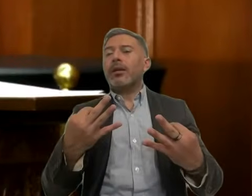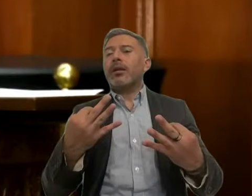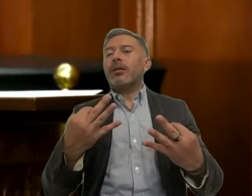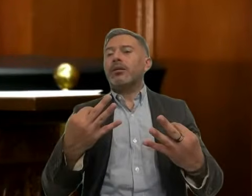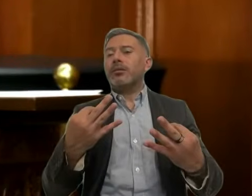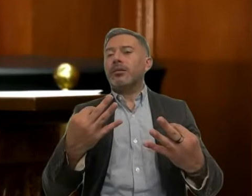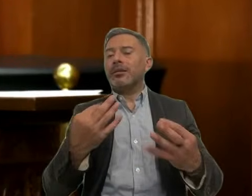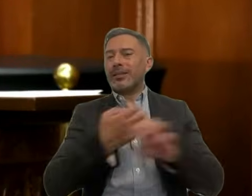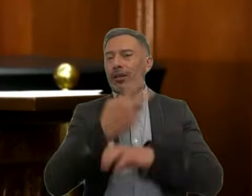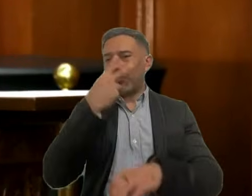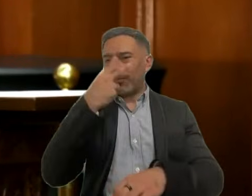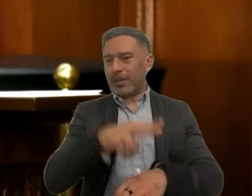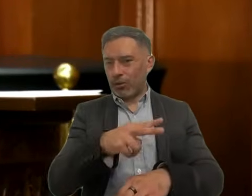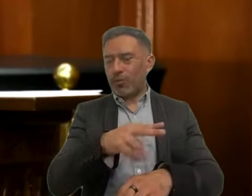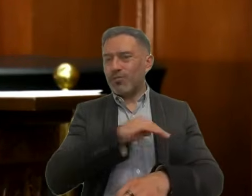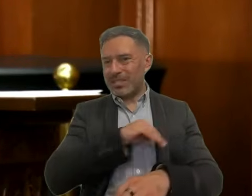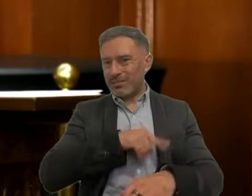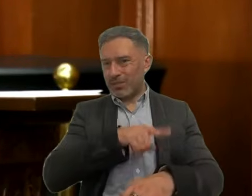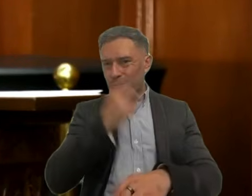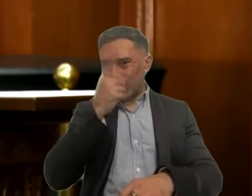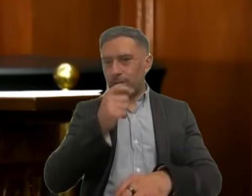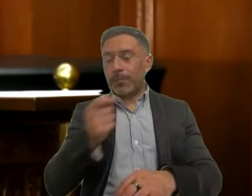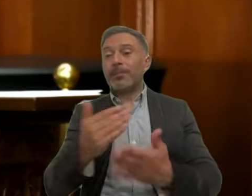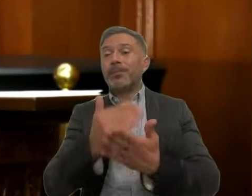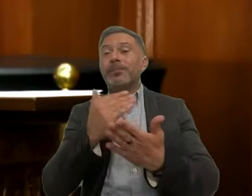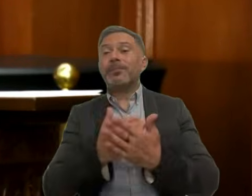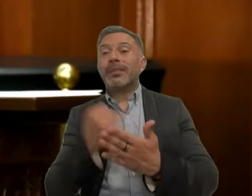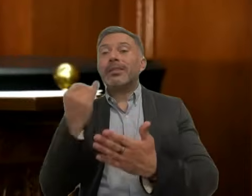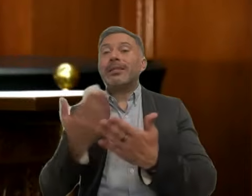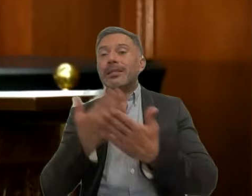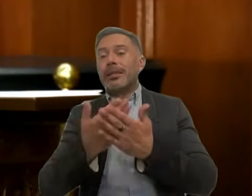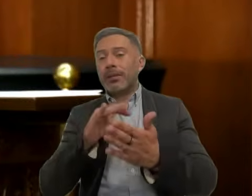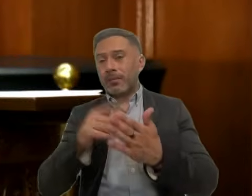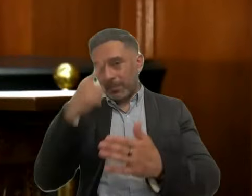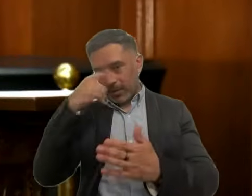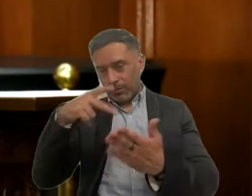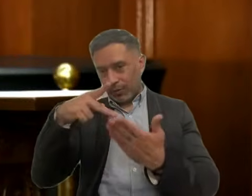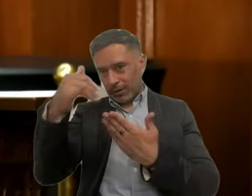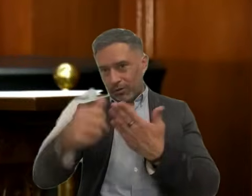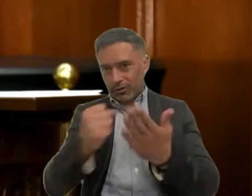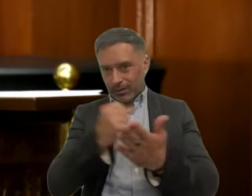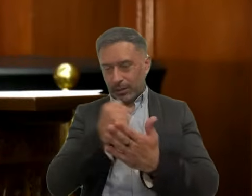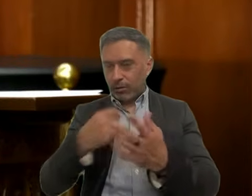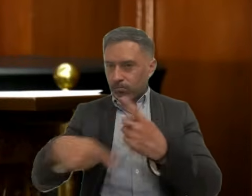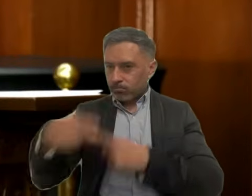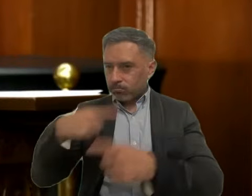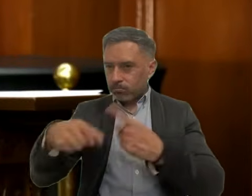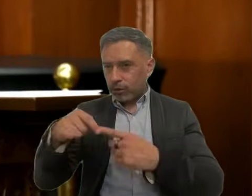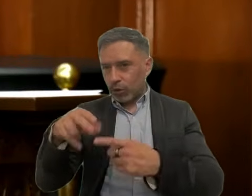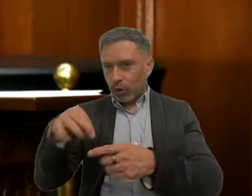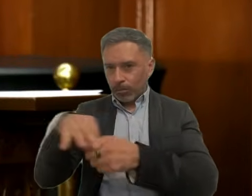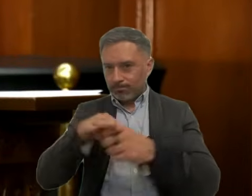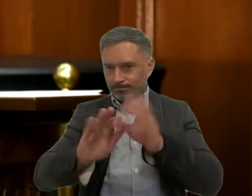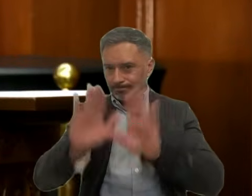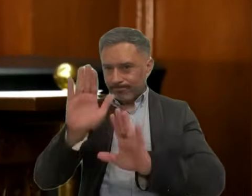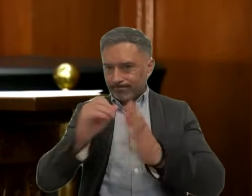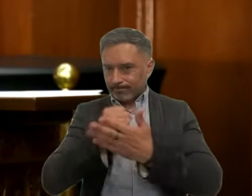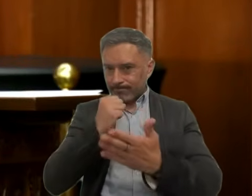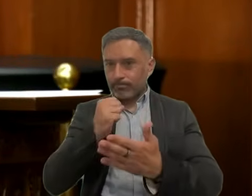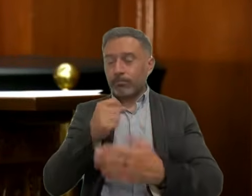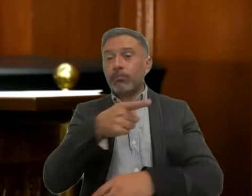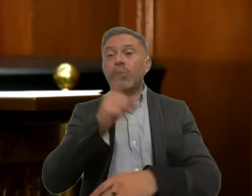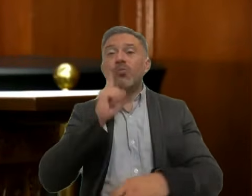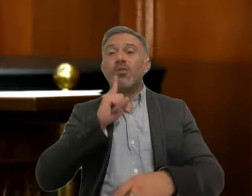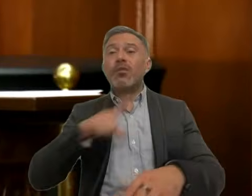Municipal. Discusión y resolución del dictamen de la iniciativa de decreto por el que se autoriza al Poder Ejecutivo del Estado